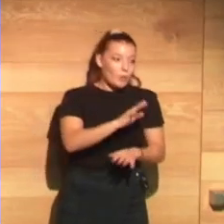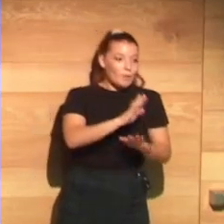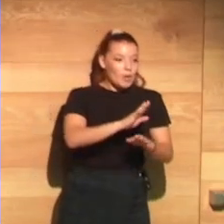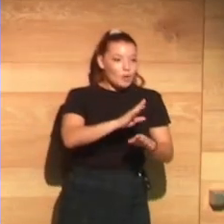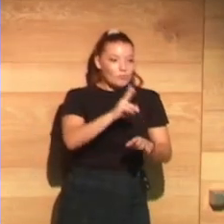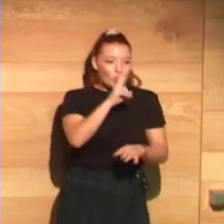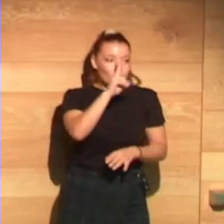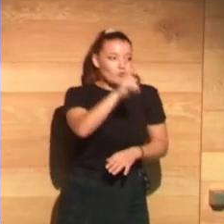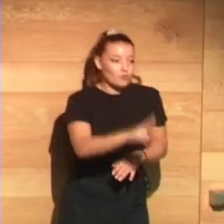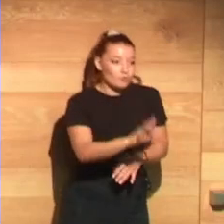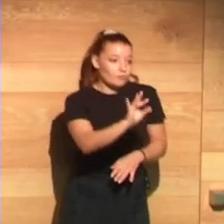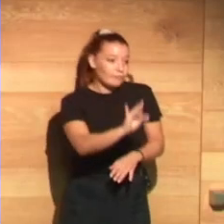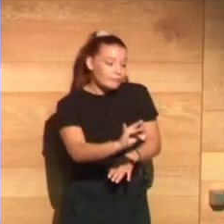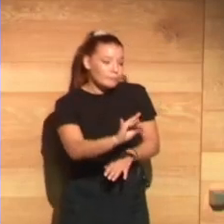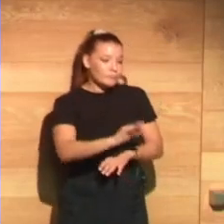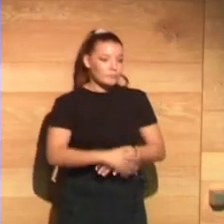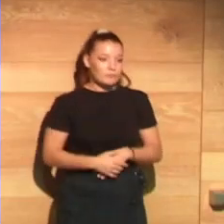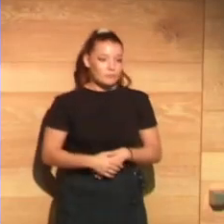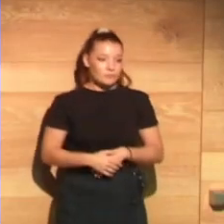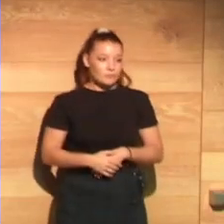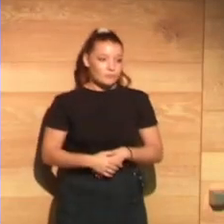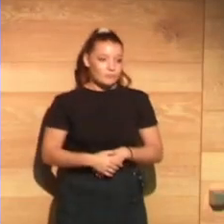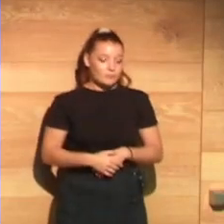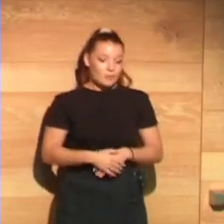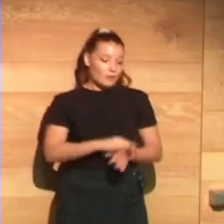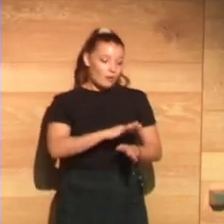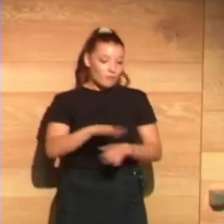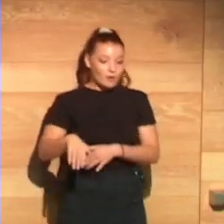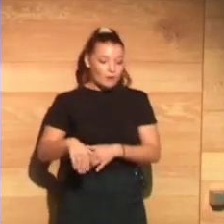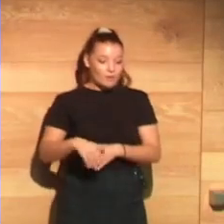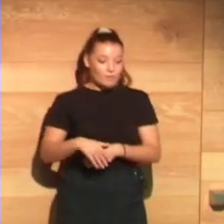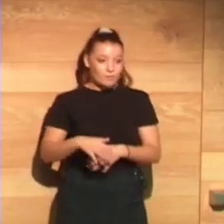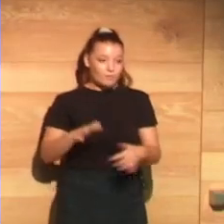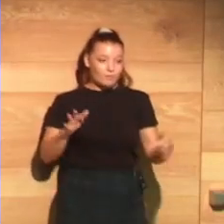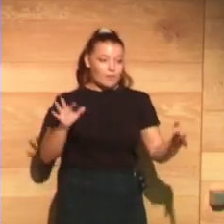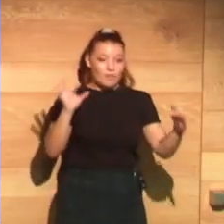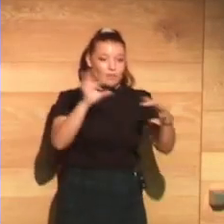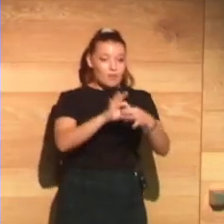y quizás hoy no es el día, pero dentro de 2 años sí.